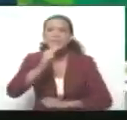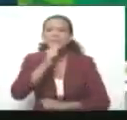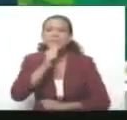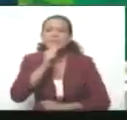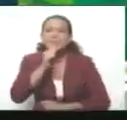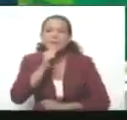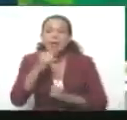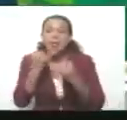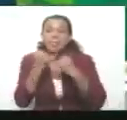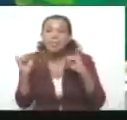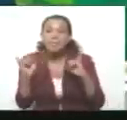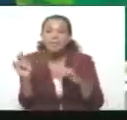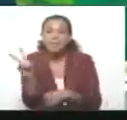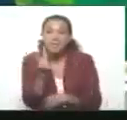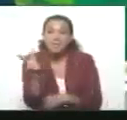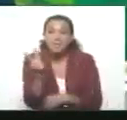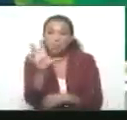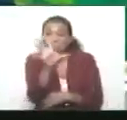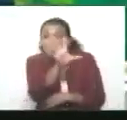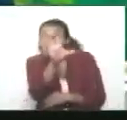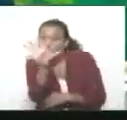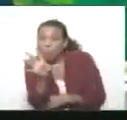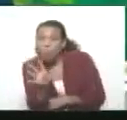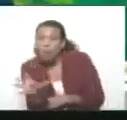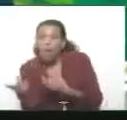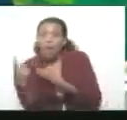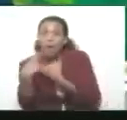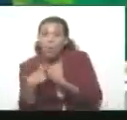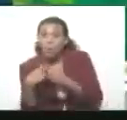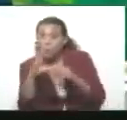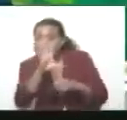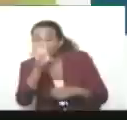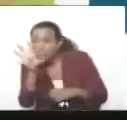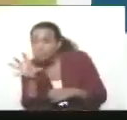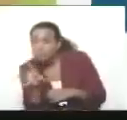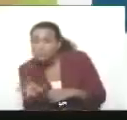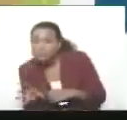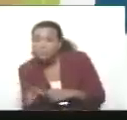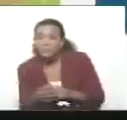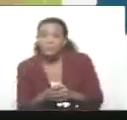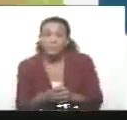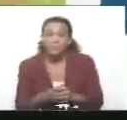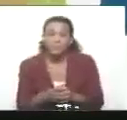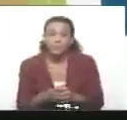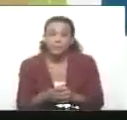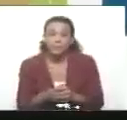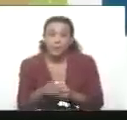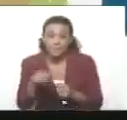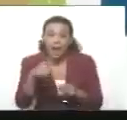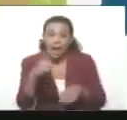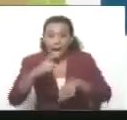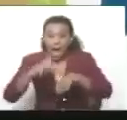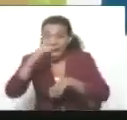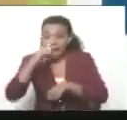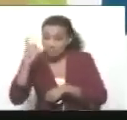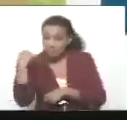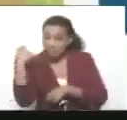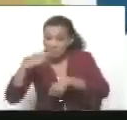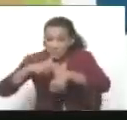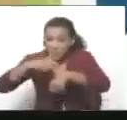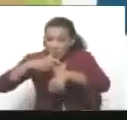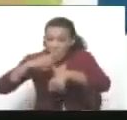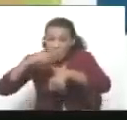la independencia de nuestros países de nuestro país y para el momento